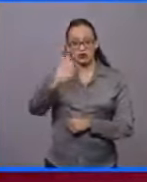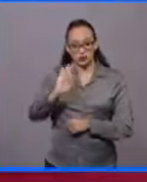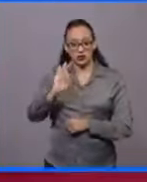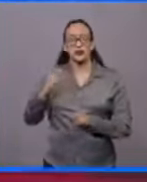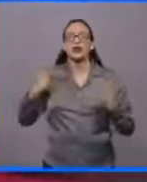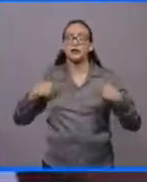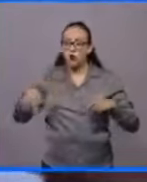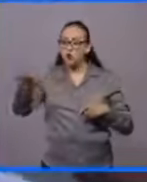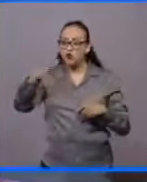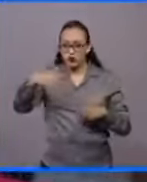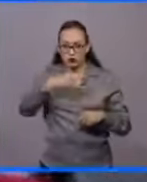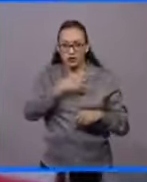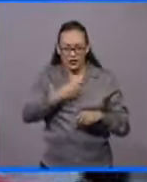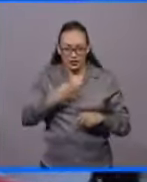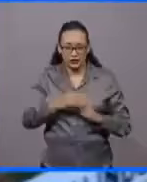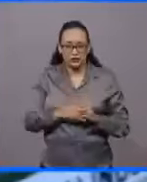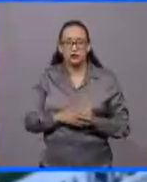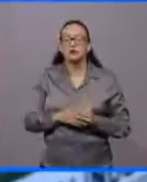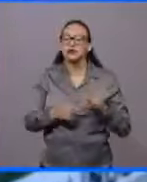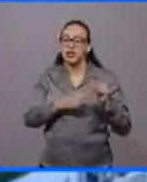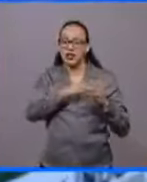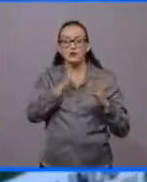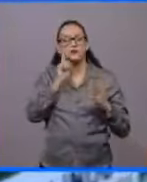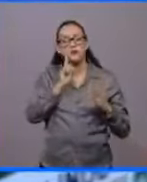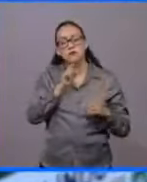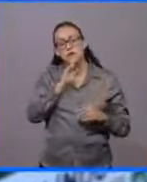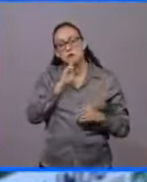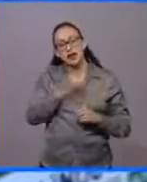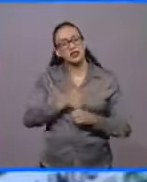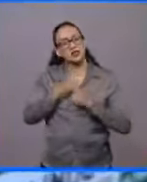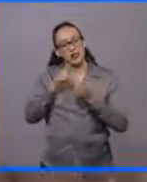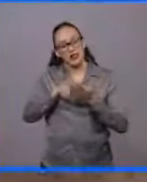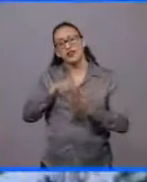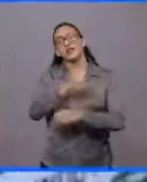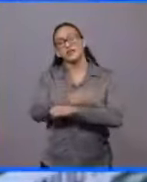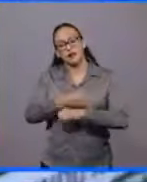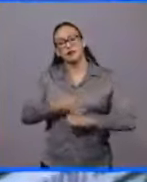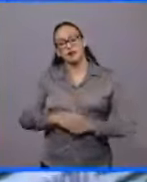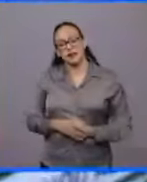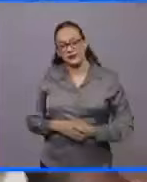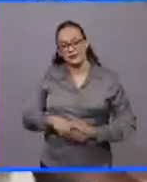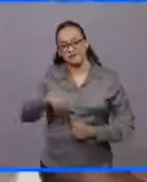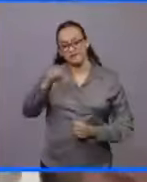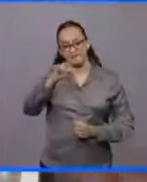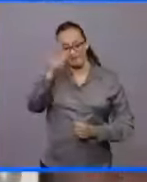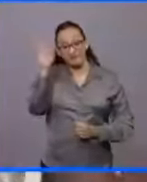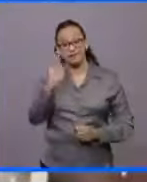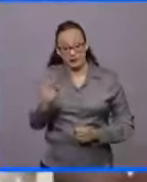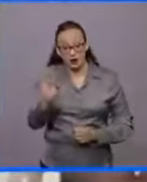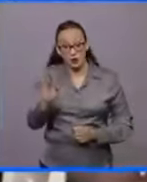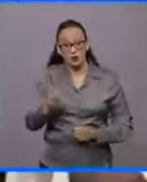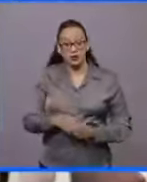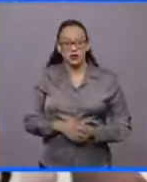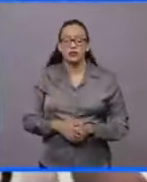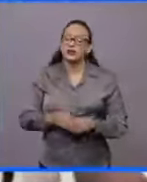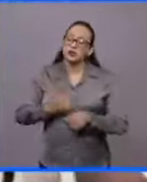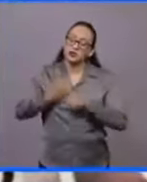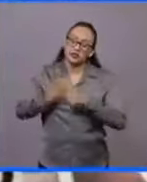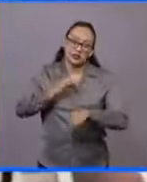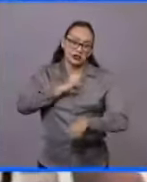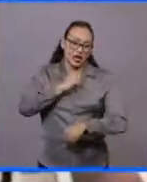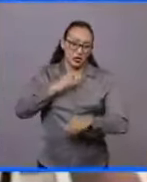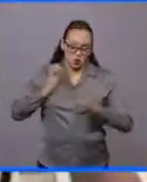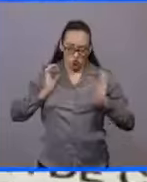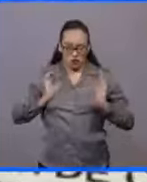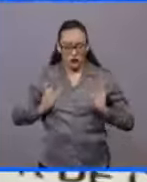de las buscadoras ha vivido un deterioro de sus relaciones familiares. 70% ha tenido afectaciones de